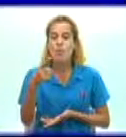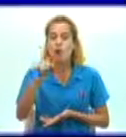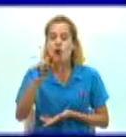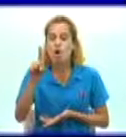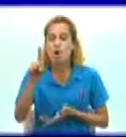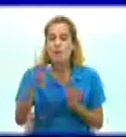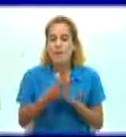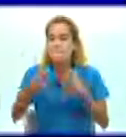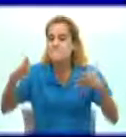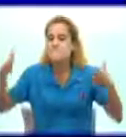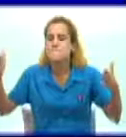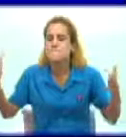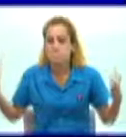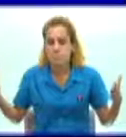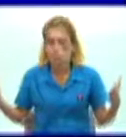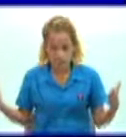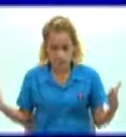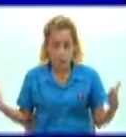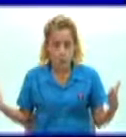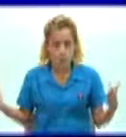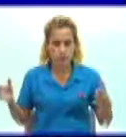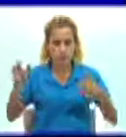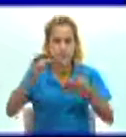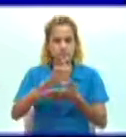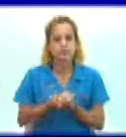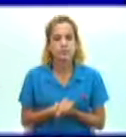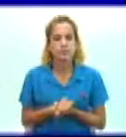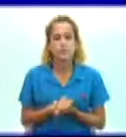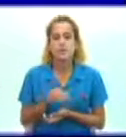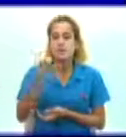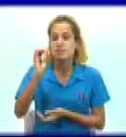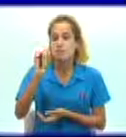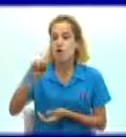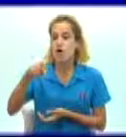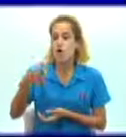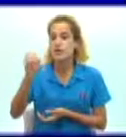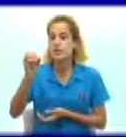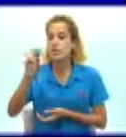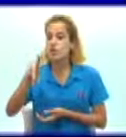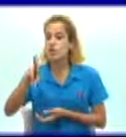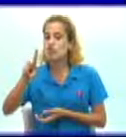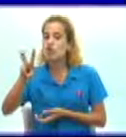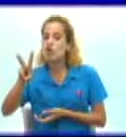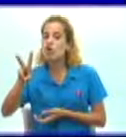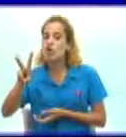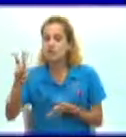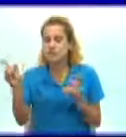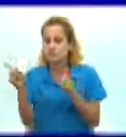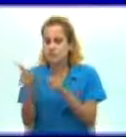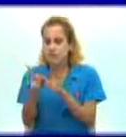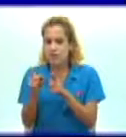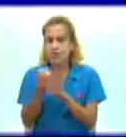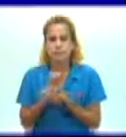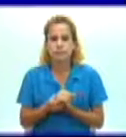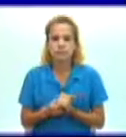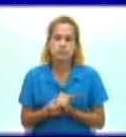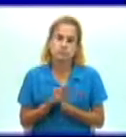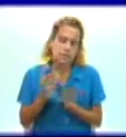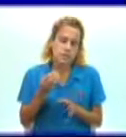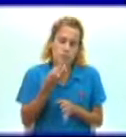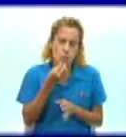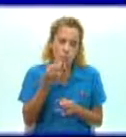0,012 porque 0,11 tiene una décima y es mayor que 0,012. Por lo tanto, se pueden